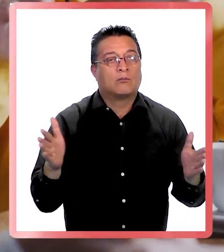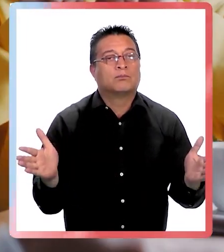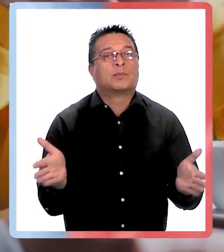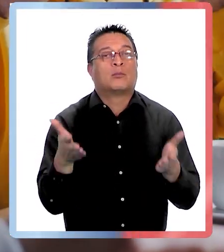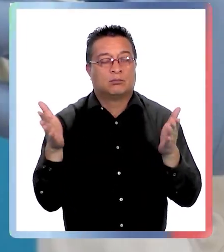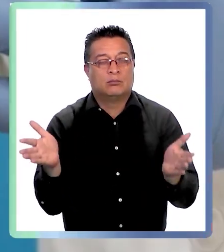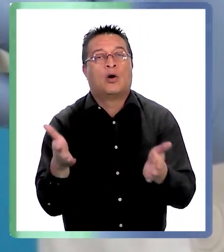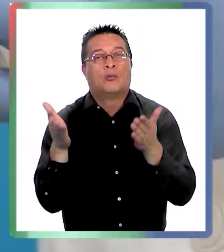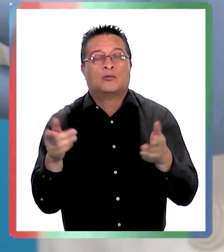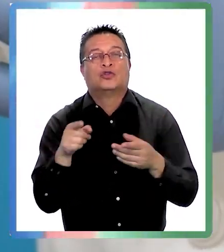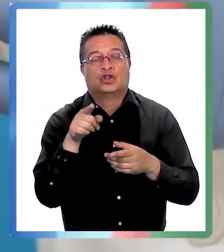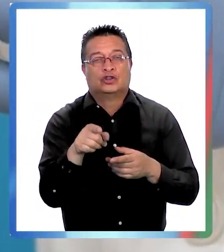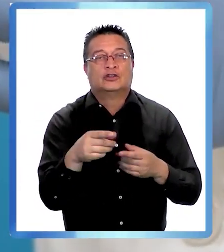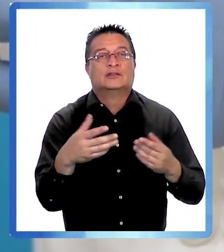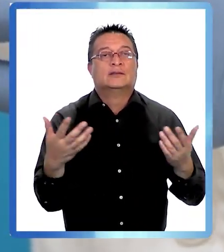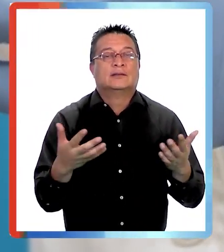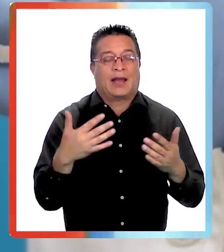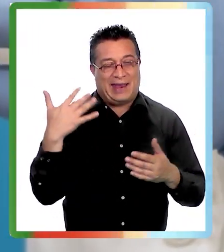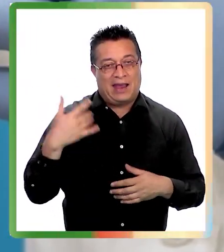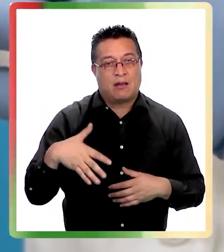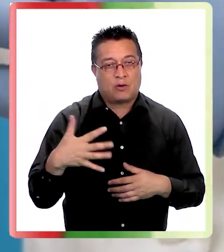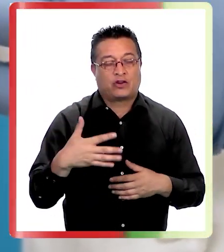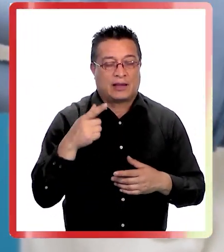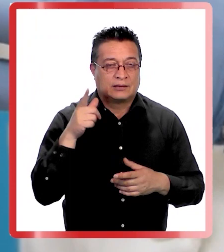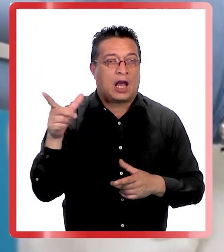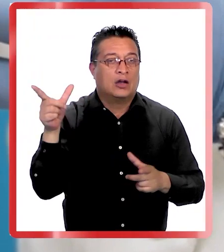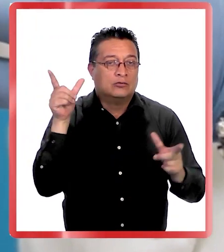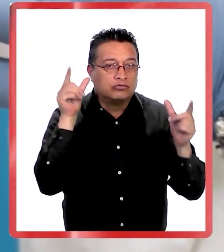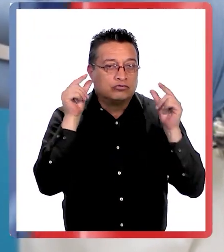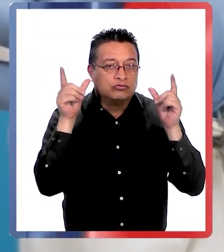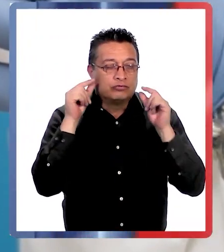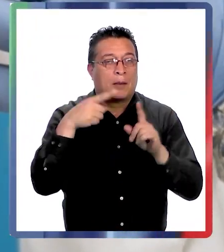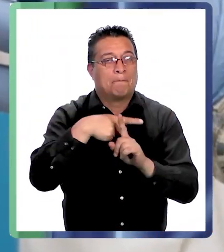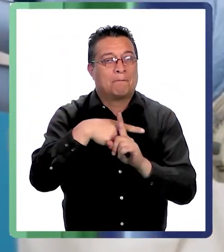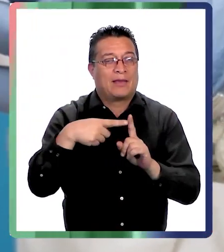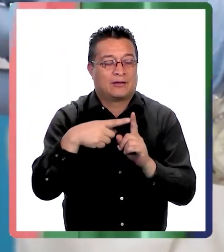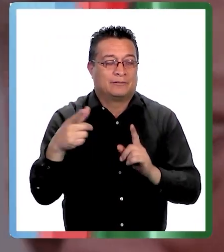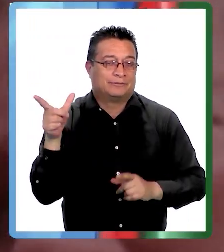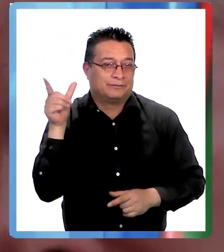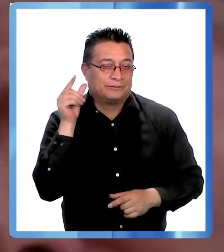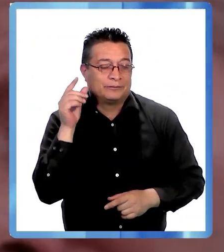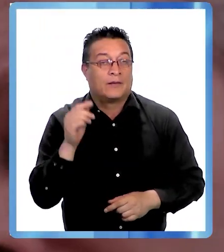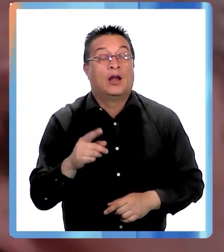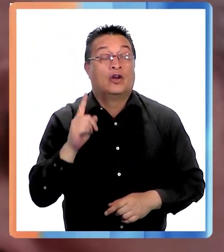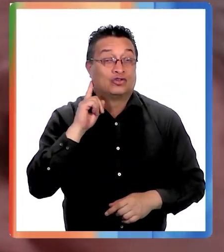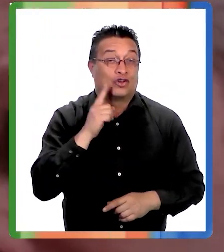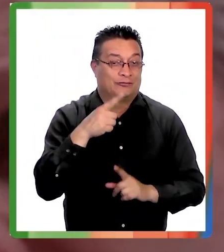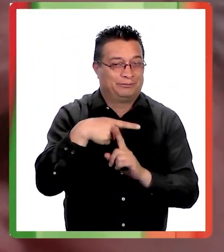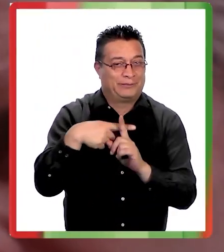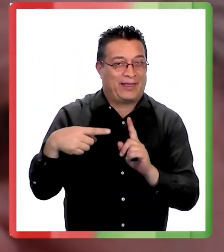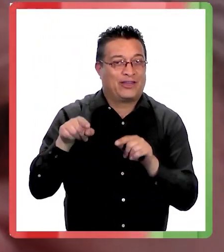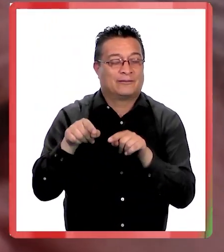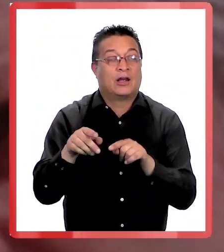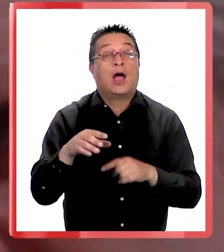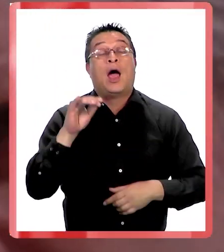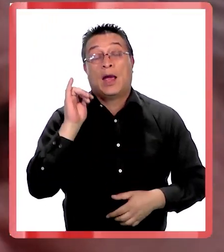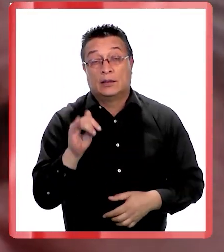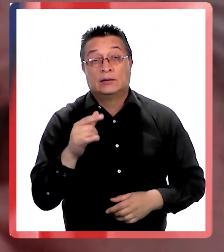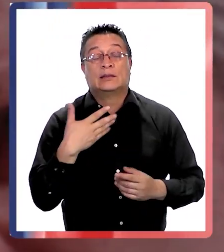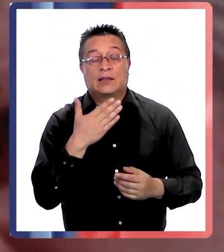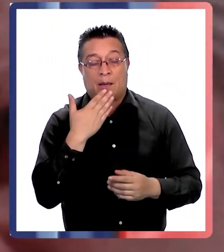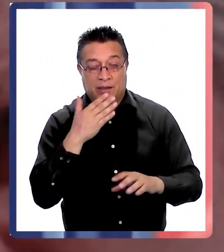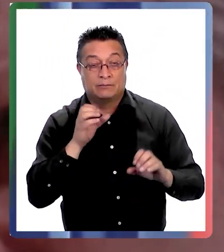sea constante nuestra promoción de la importancia de la hipoacusia. Además, también como